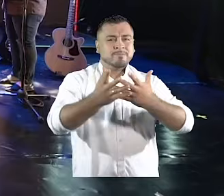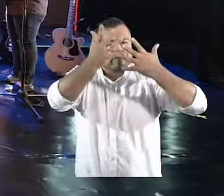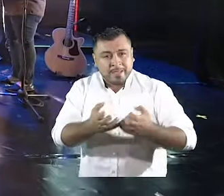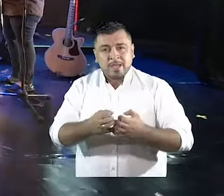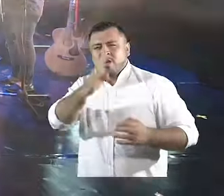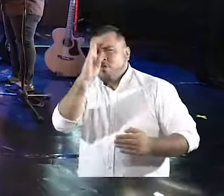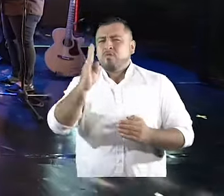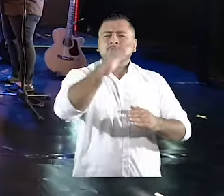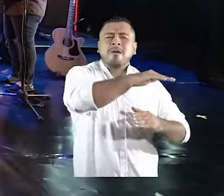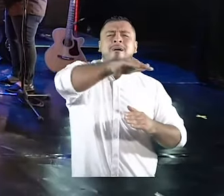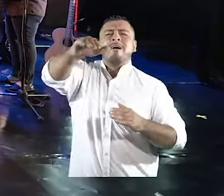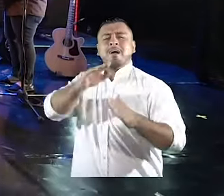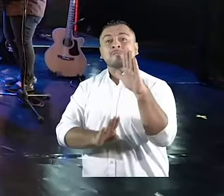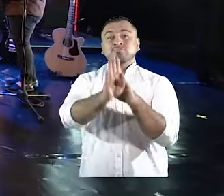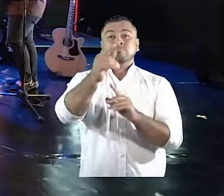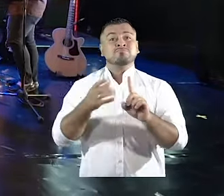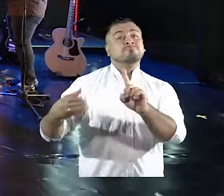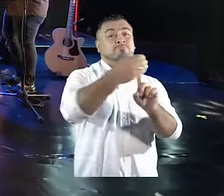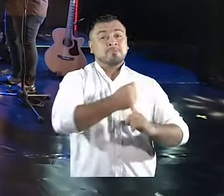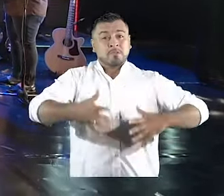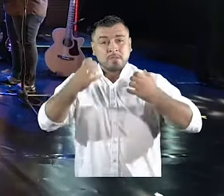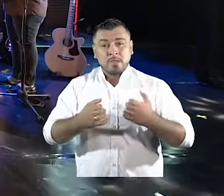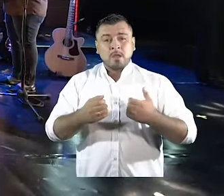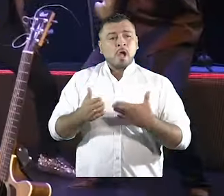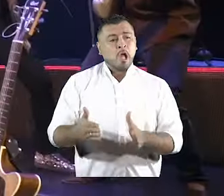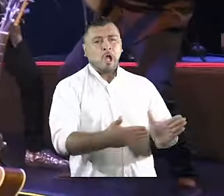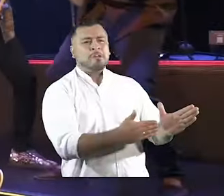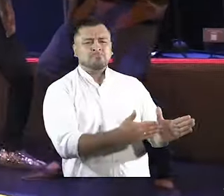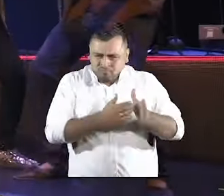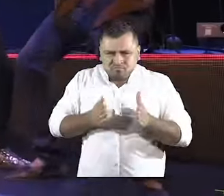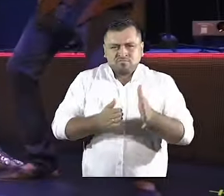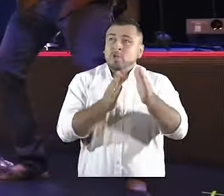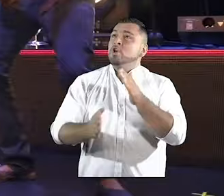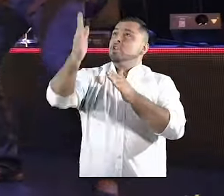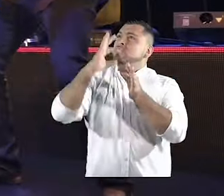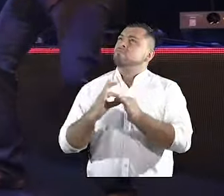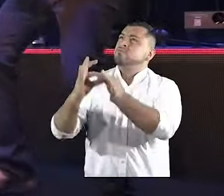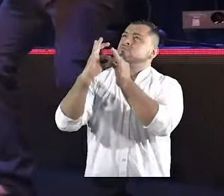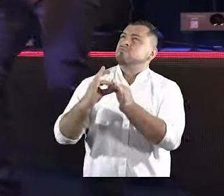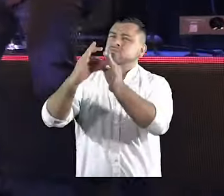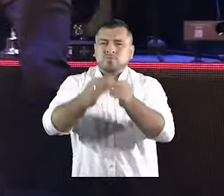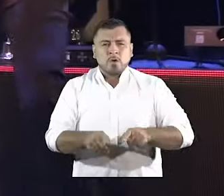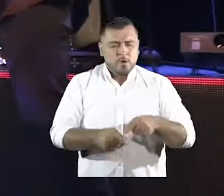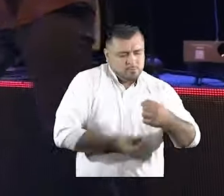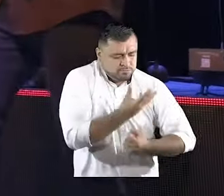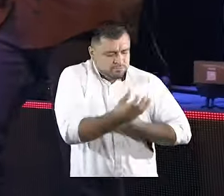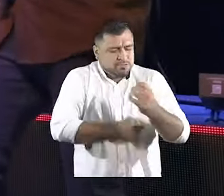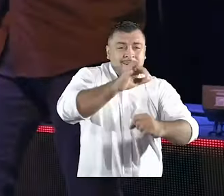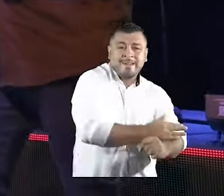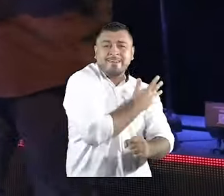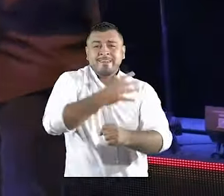cinco sentidos mirando hacia el horizonte y el camino despejado que no me llevará al monte. Y de la mano de Dios mi bombo navega al